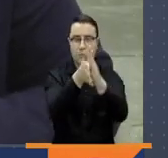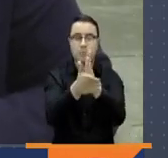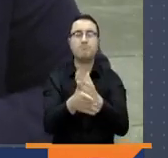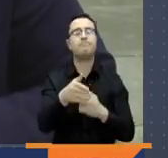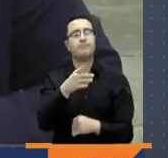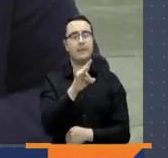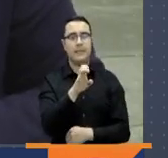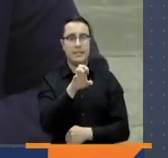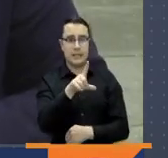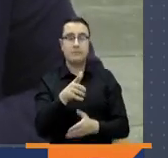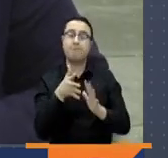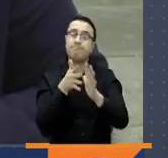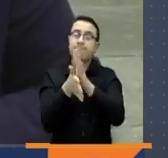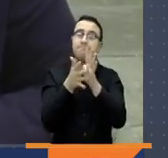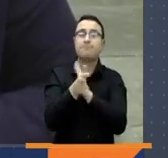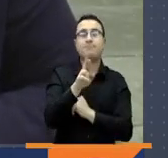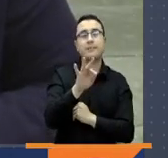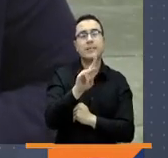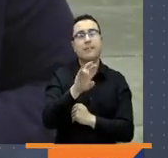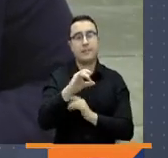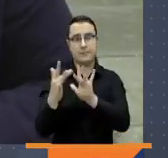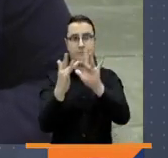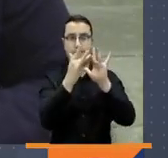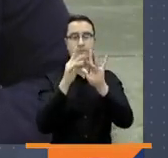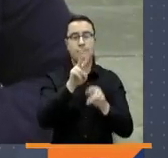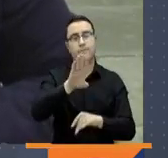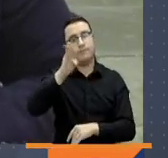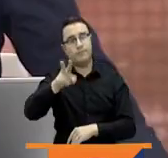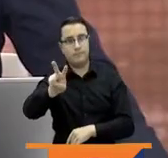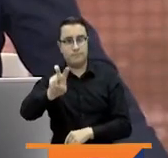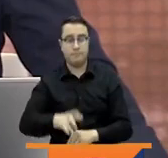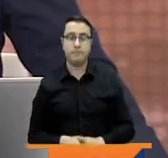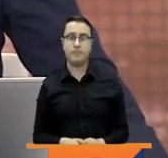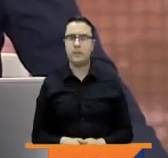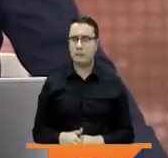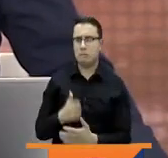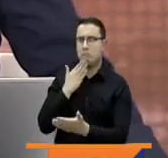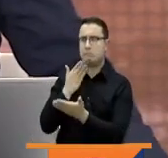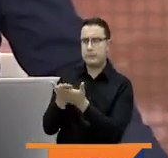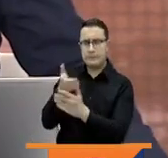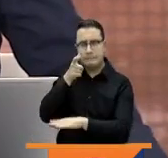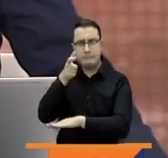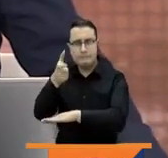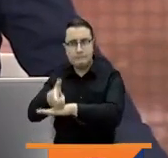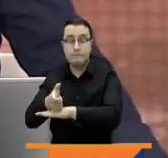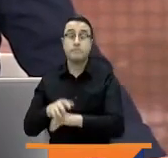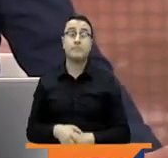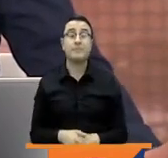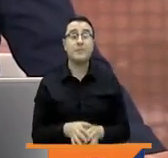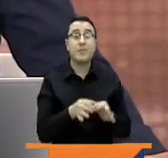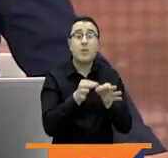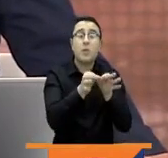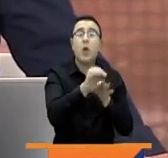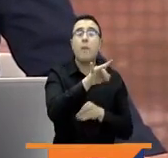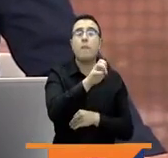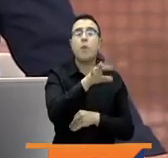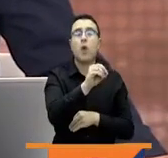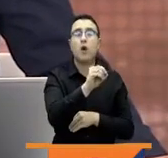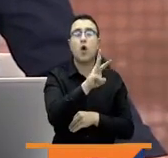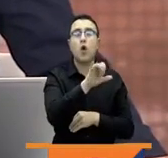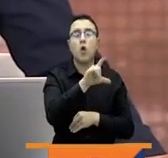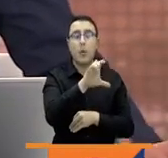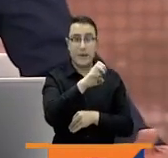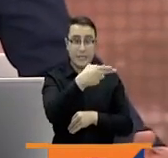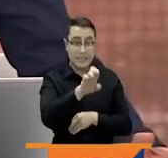Noticias Conectados 24/7. Claro que sí, Daniel, le haremos seguimiento. Muchas gracias. Y en Puerto Wilches, Santander, 150 familias fueron retiradas del barrio